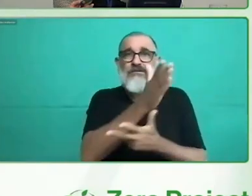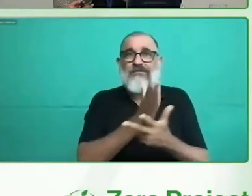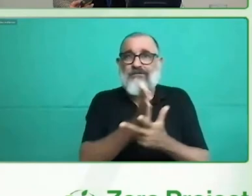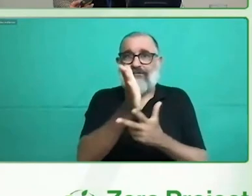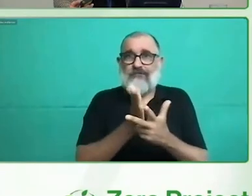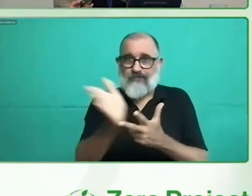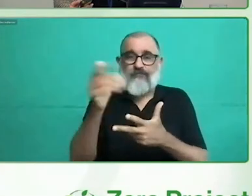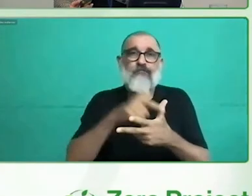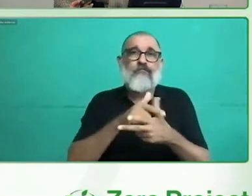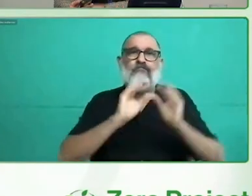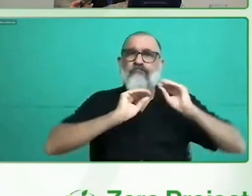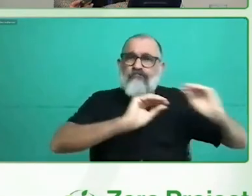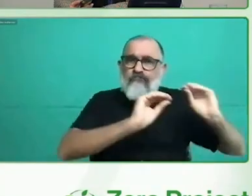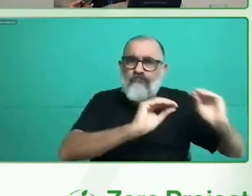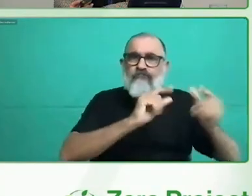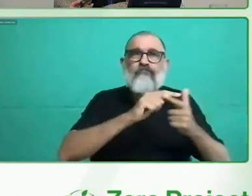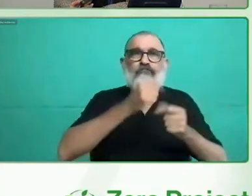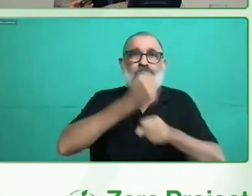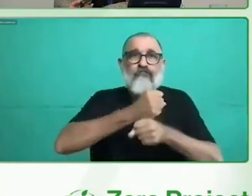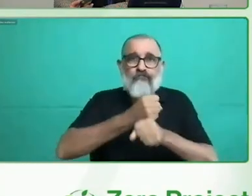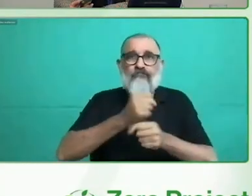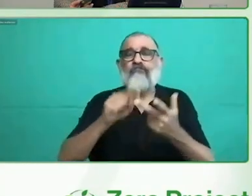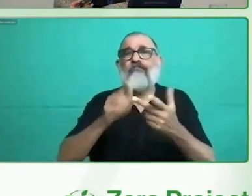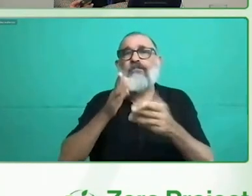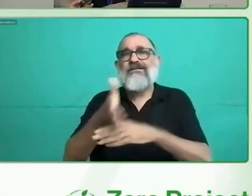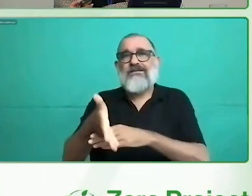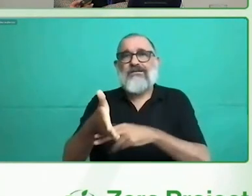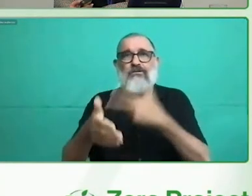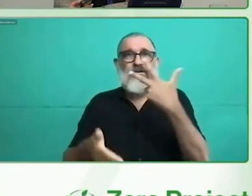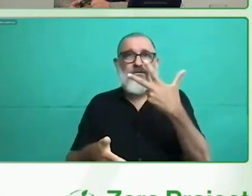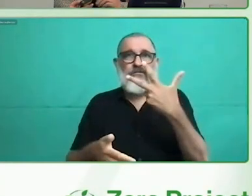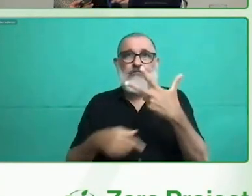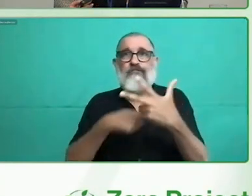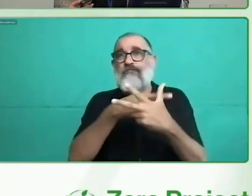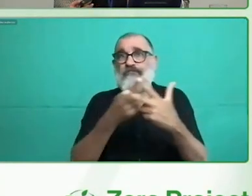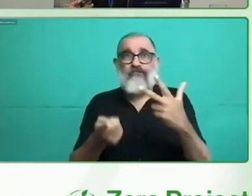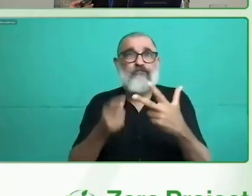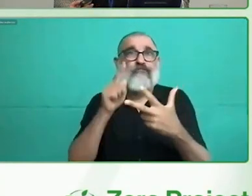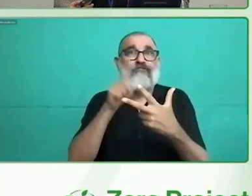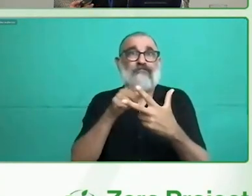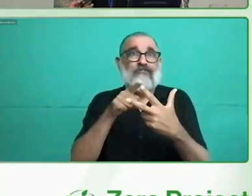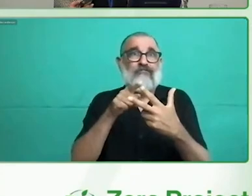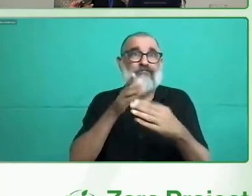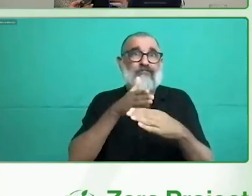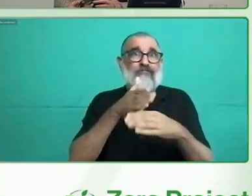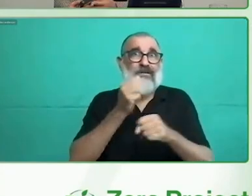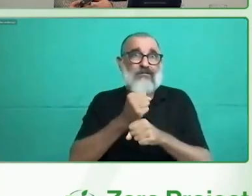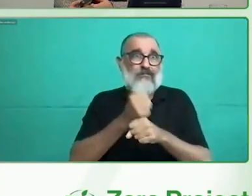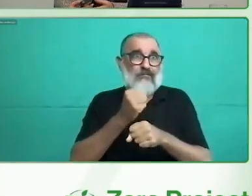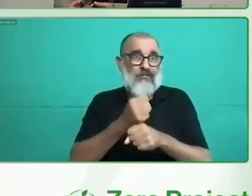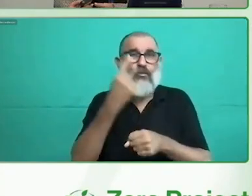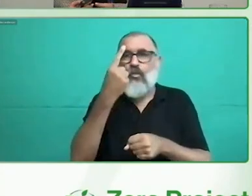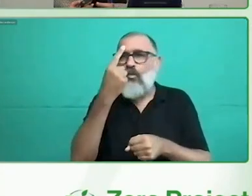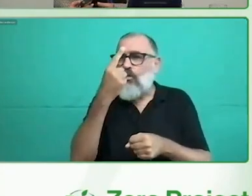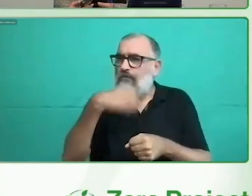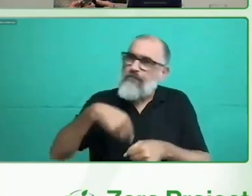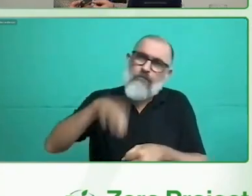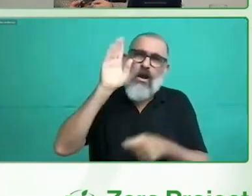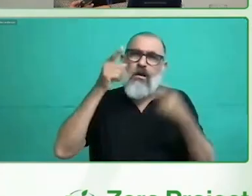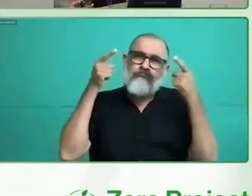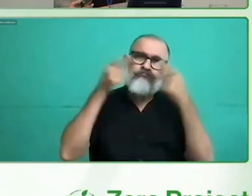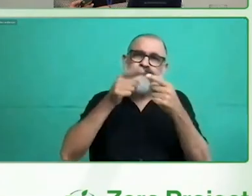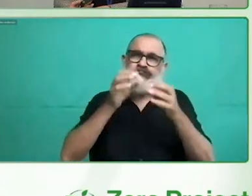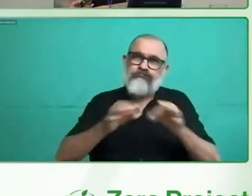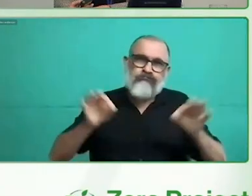Conociendo el contexto y conociendo las dificultades a las que se enfrentan las personas con discapacidad en el ámbito laboral, llevamos desde la creación de la Fundación 11